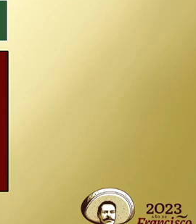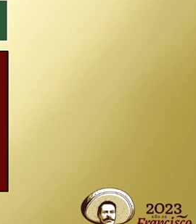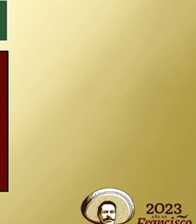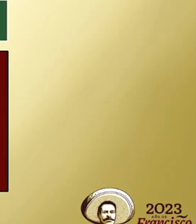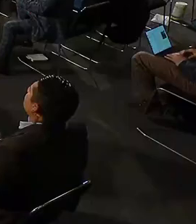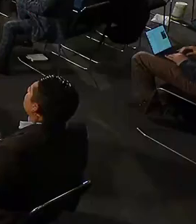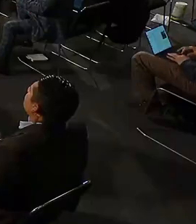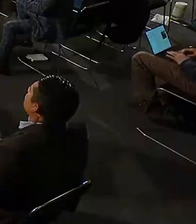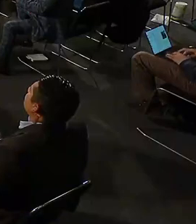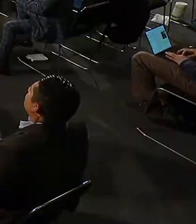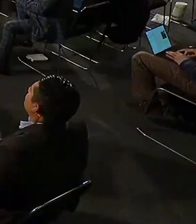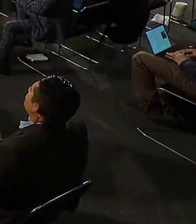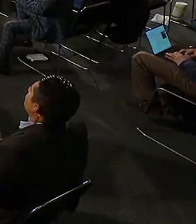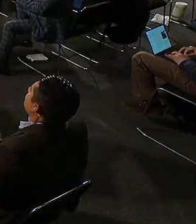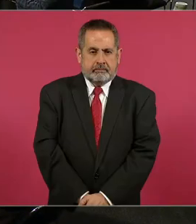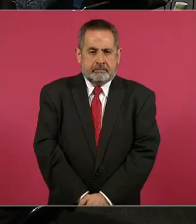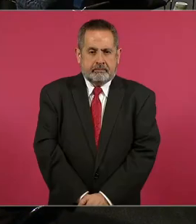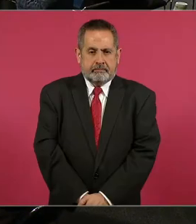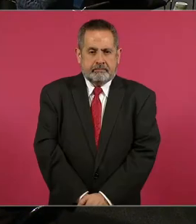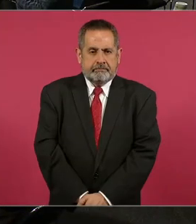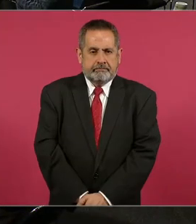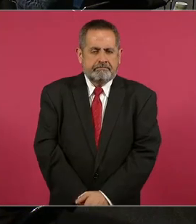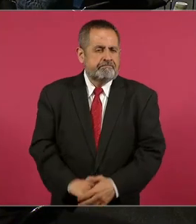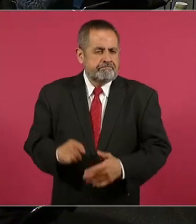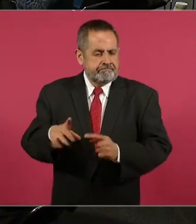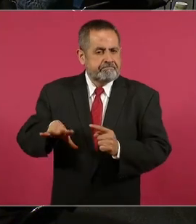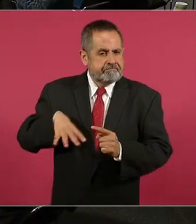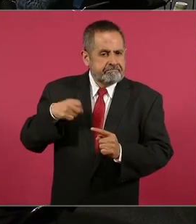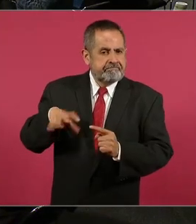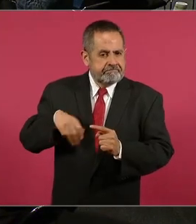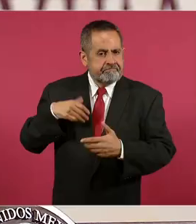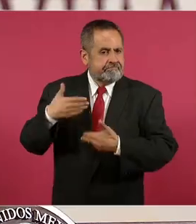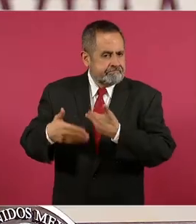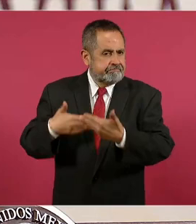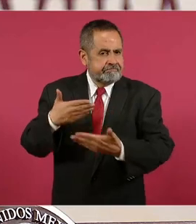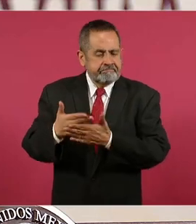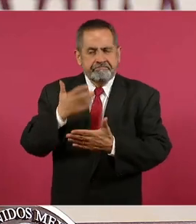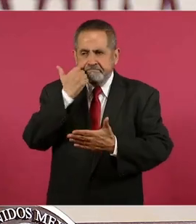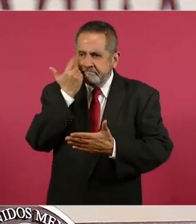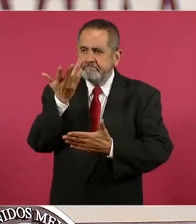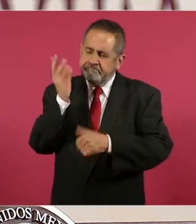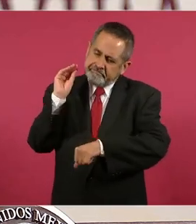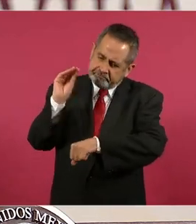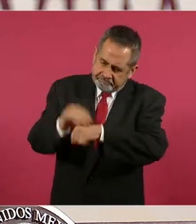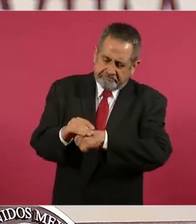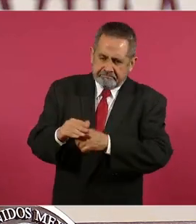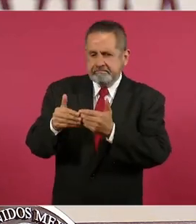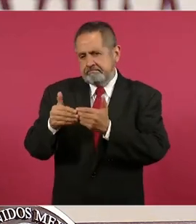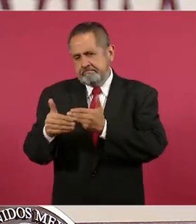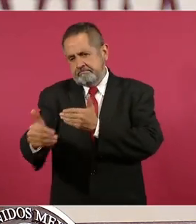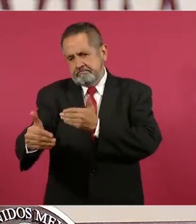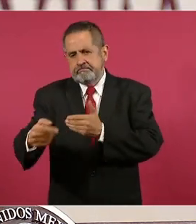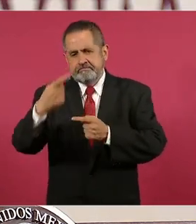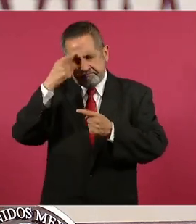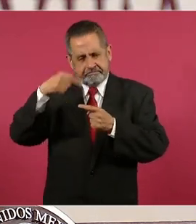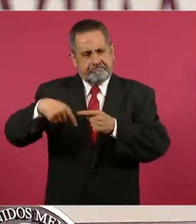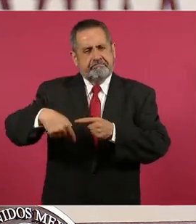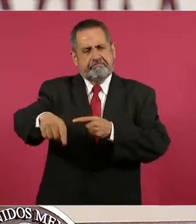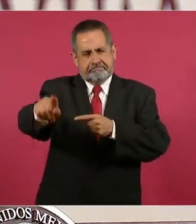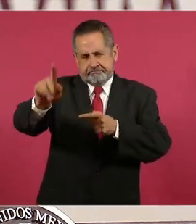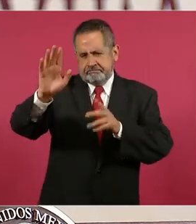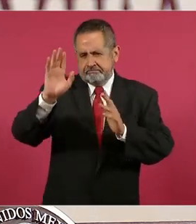un esfuerzo sobre lo que queremos dejar en la